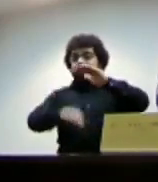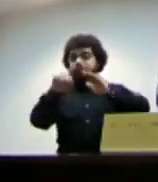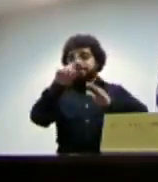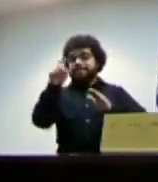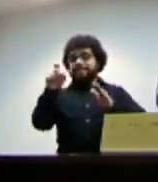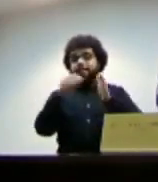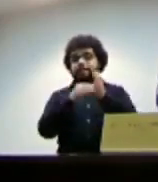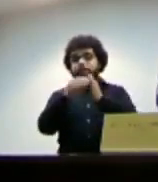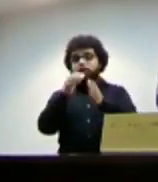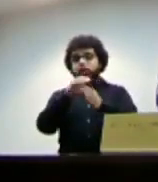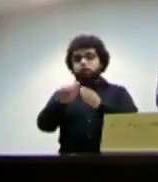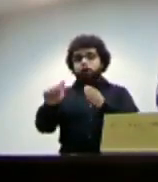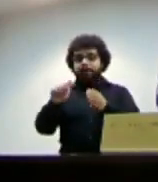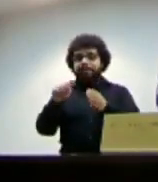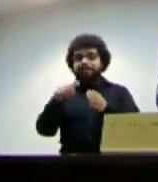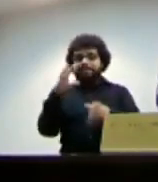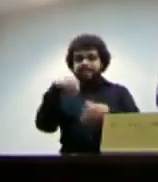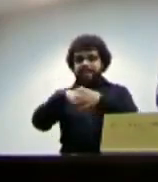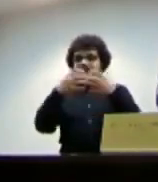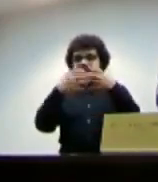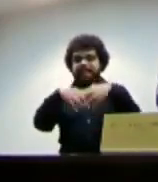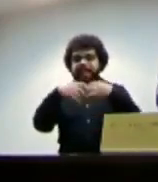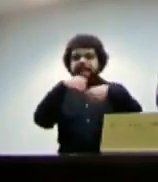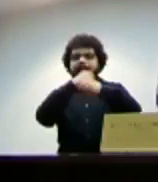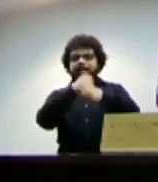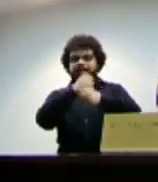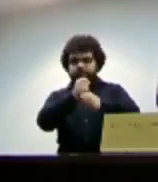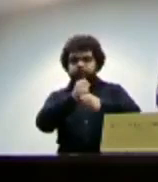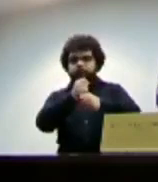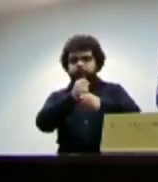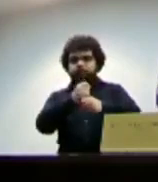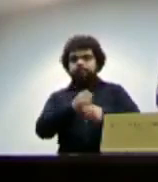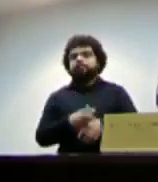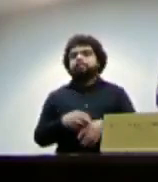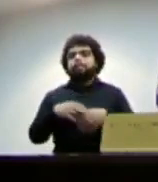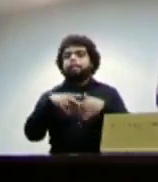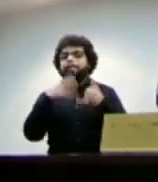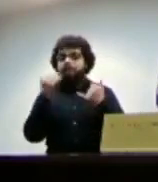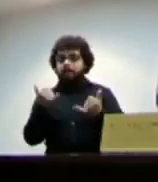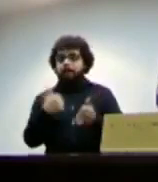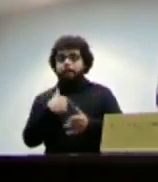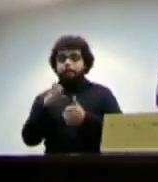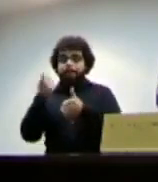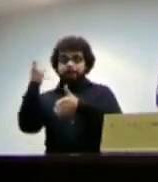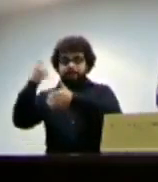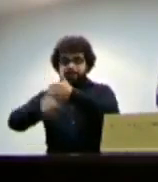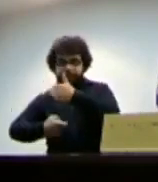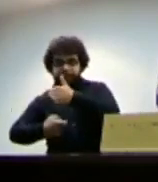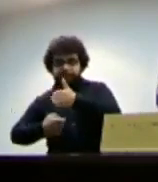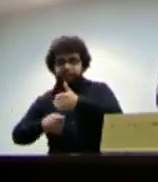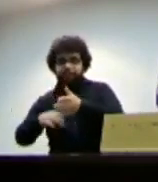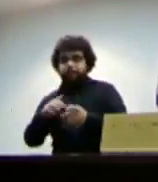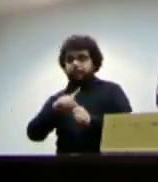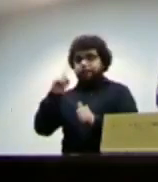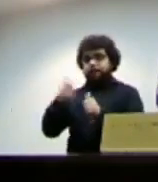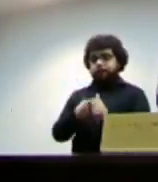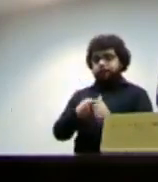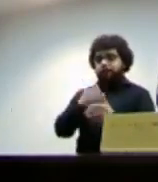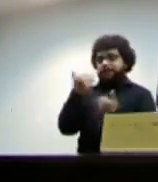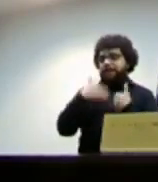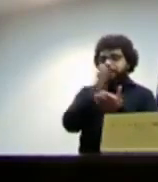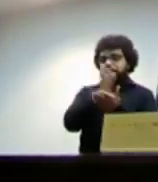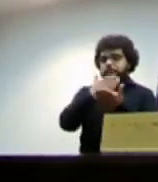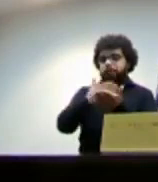en generación. Ese es el flexing point. Ahora, vamos a un tema de gasto también, porque una cosa es presupuesto, la otra cosa es poder ejecutar esos